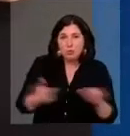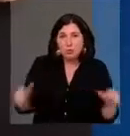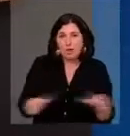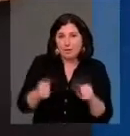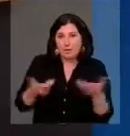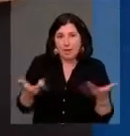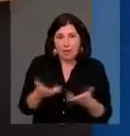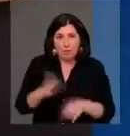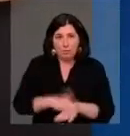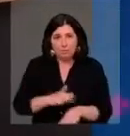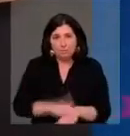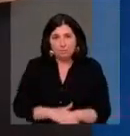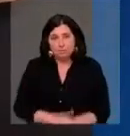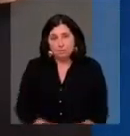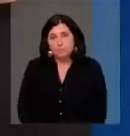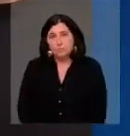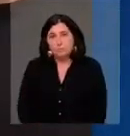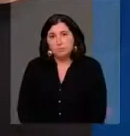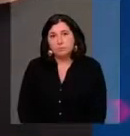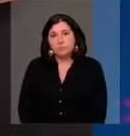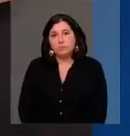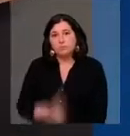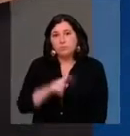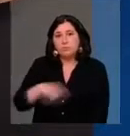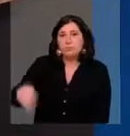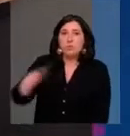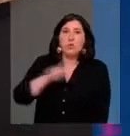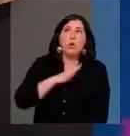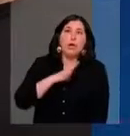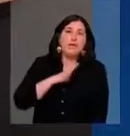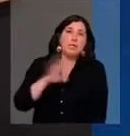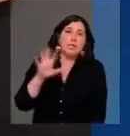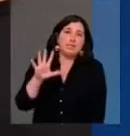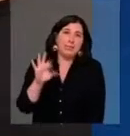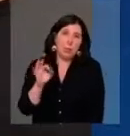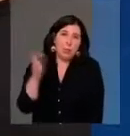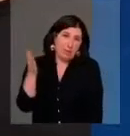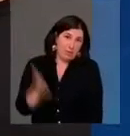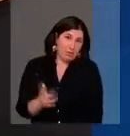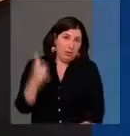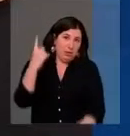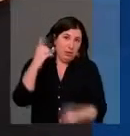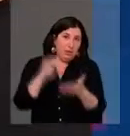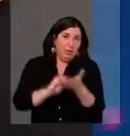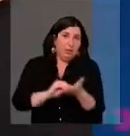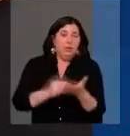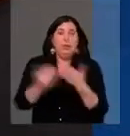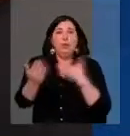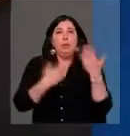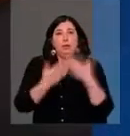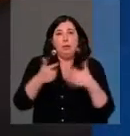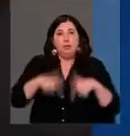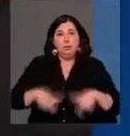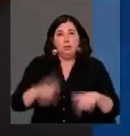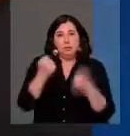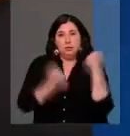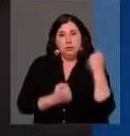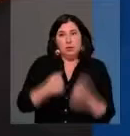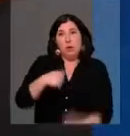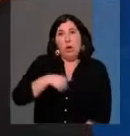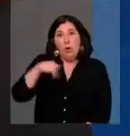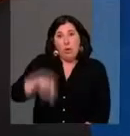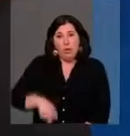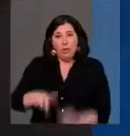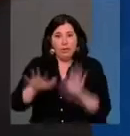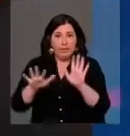bueno nosotros teníamos el 50 por ciento cuando fuimos solo la primera vez con el gobierno uruguayo con el ministerio economía y hoy tenemos el 10 por